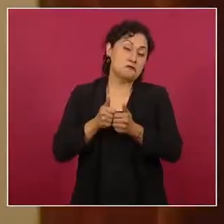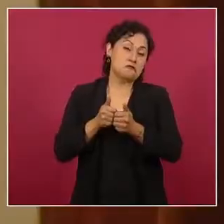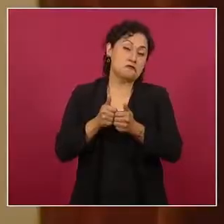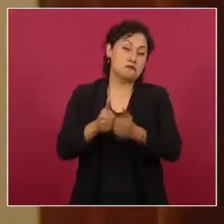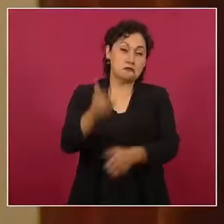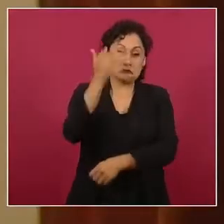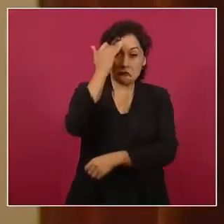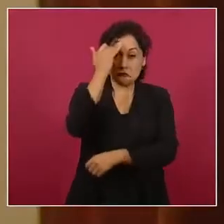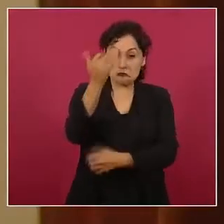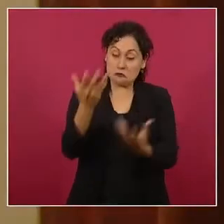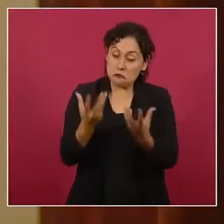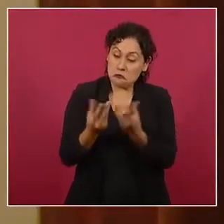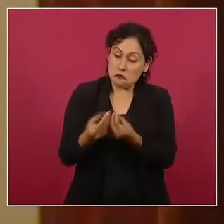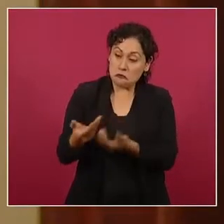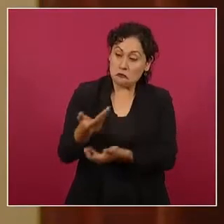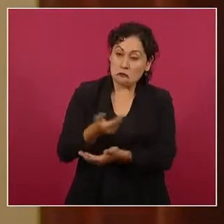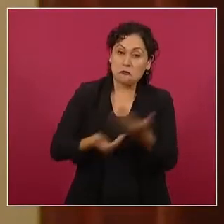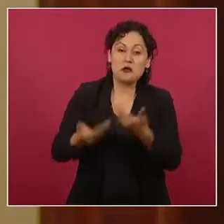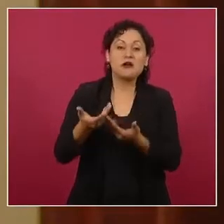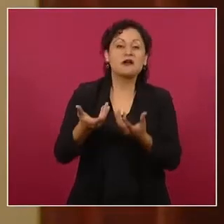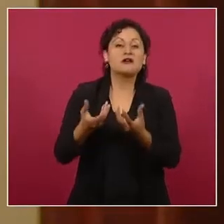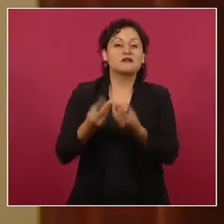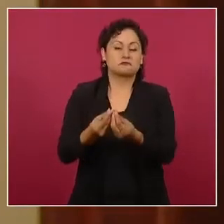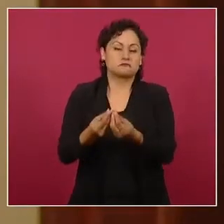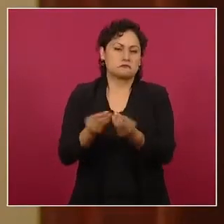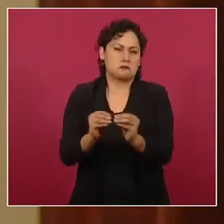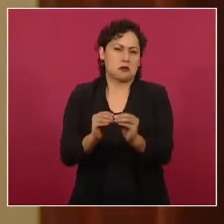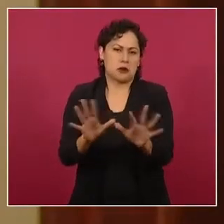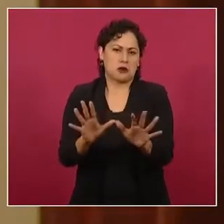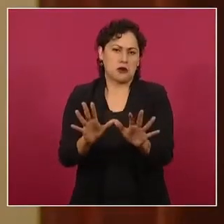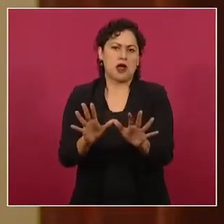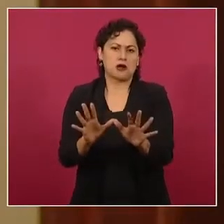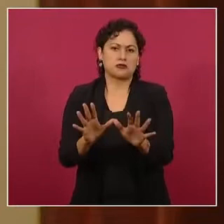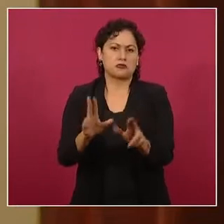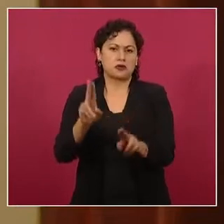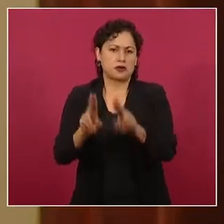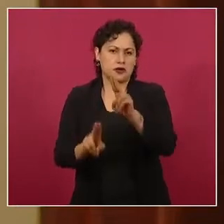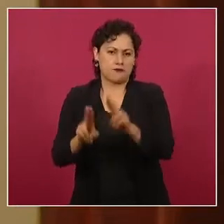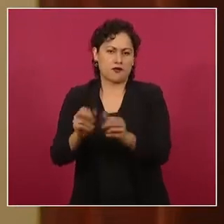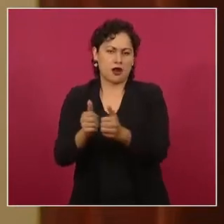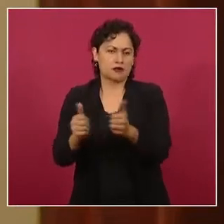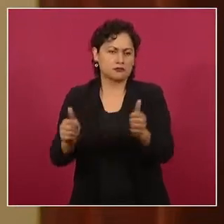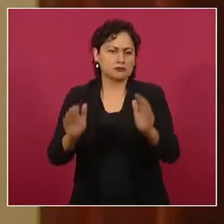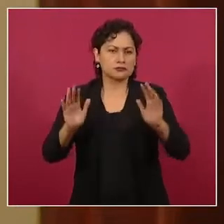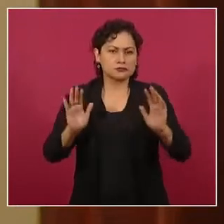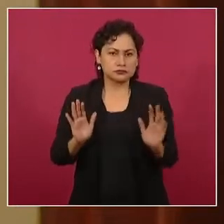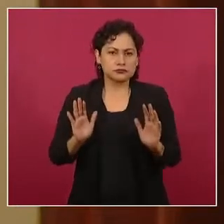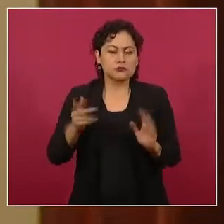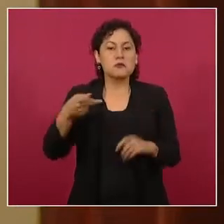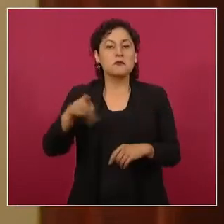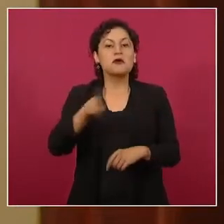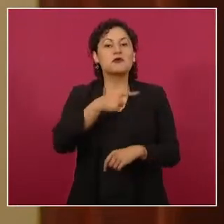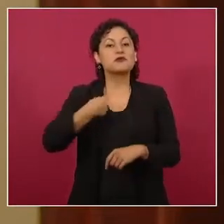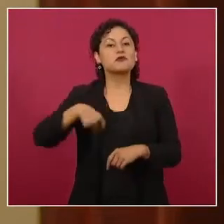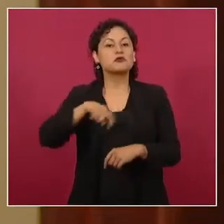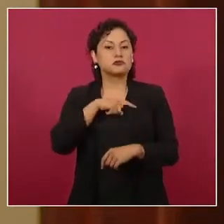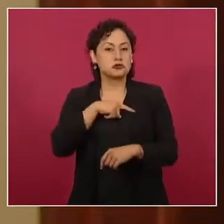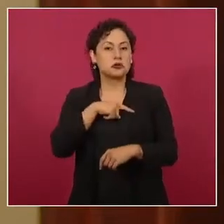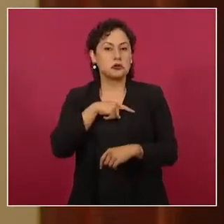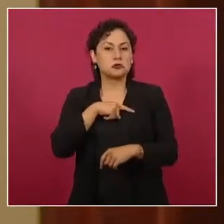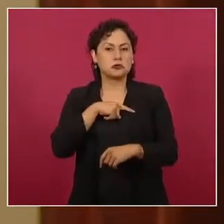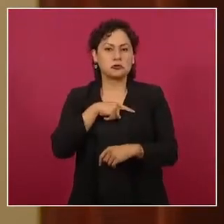colaboración. En el pleno respeto a la división de poderes, hemos encontrado canales de